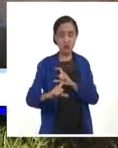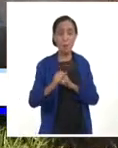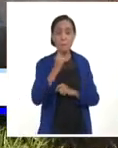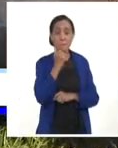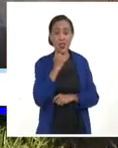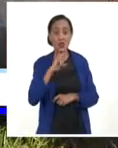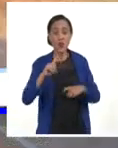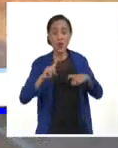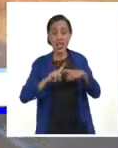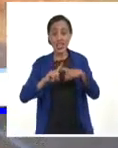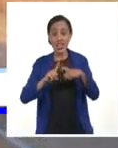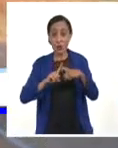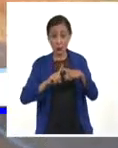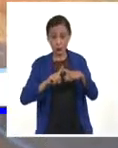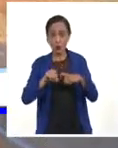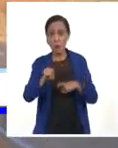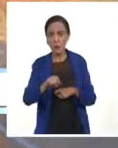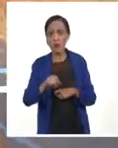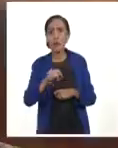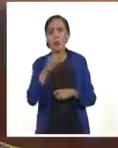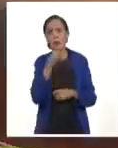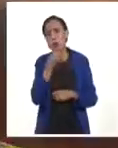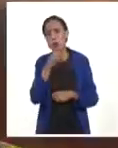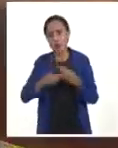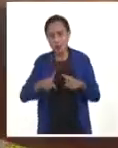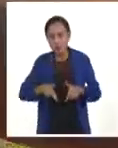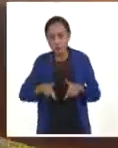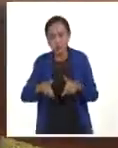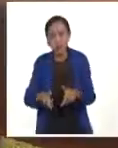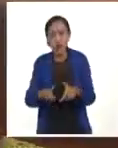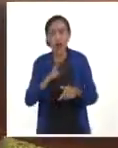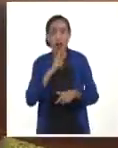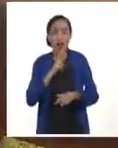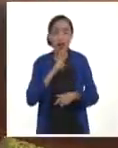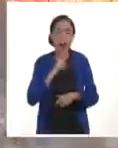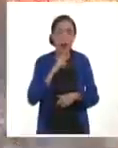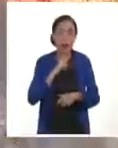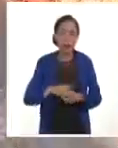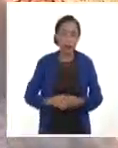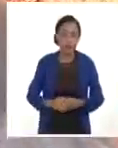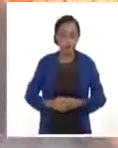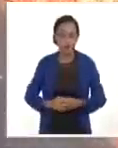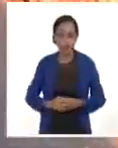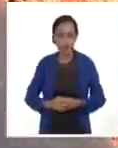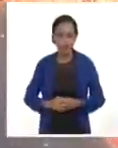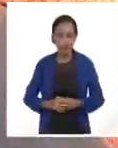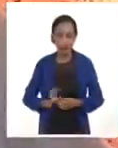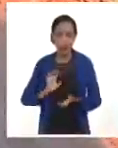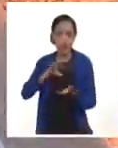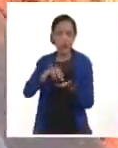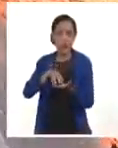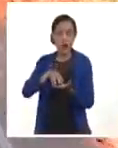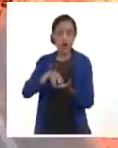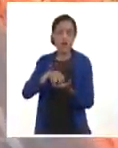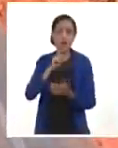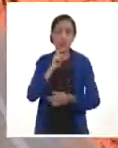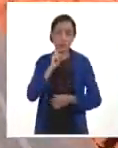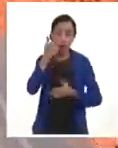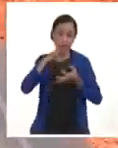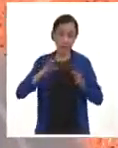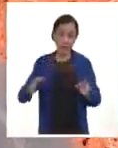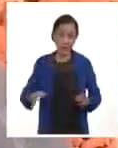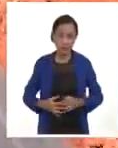kilómetros que se construye para llevar el agua desde Cuenca Sur hasta la ciudad de San Antonio de los Baños,